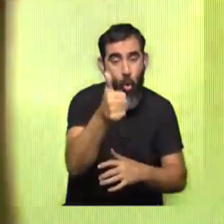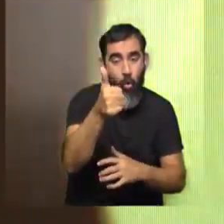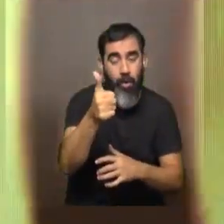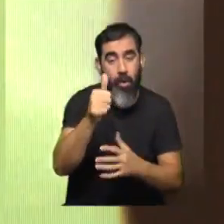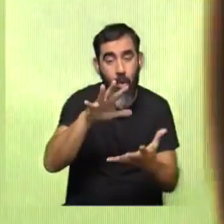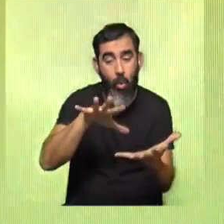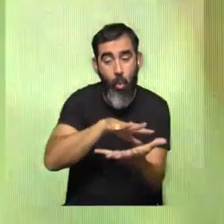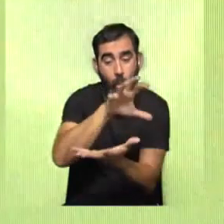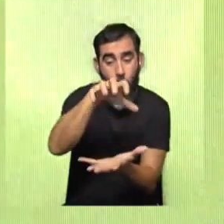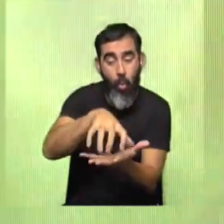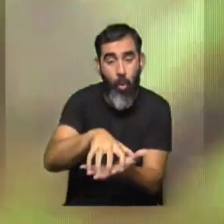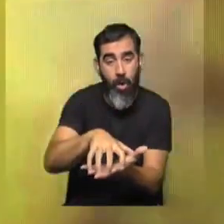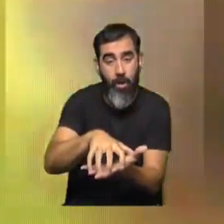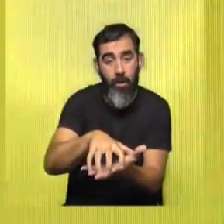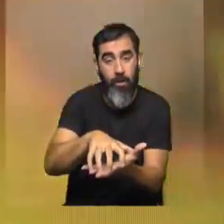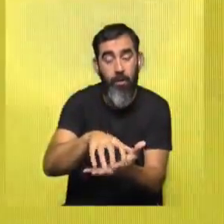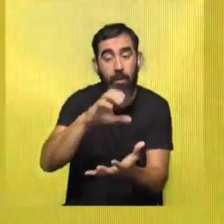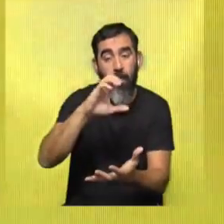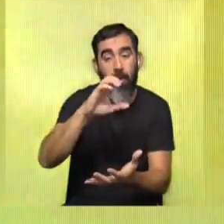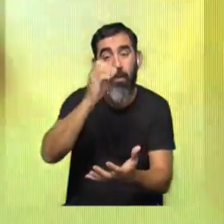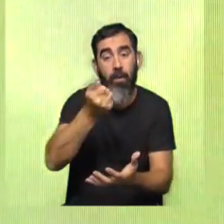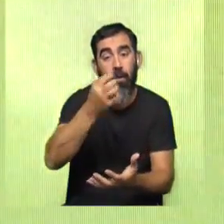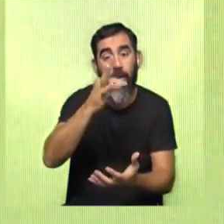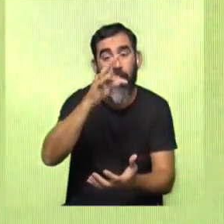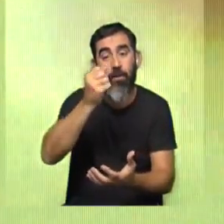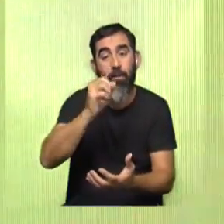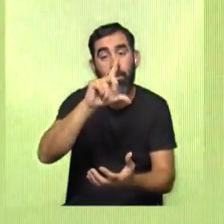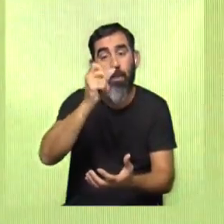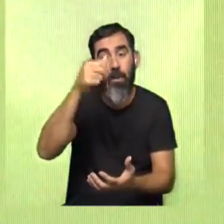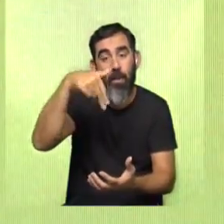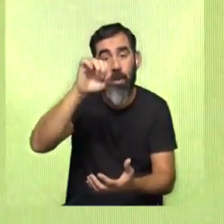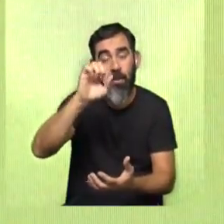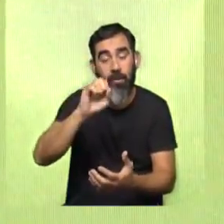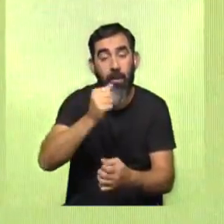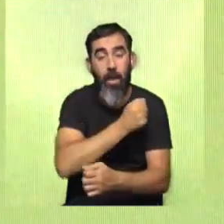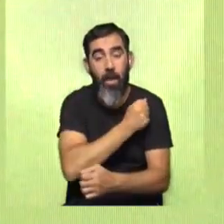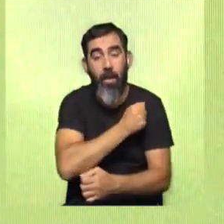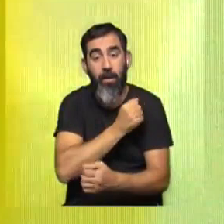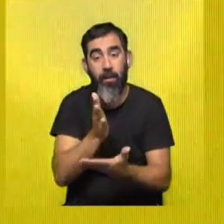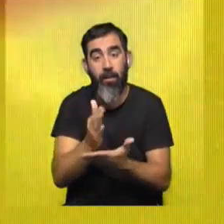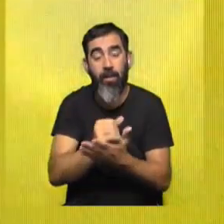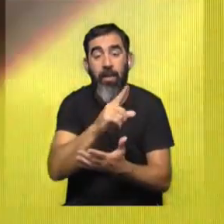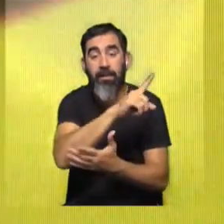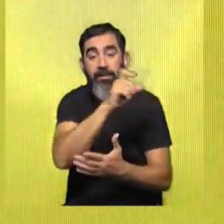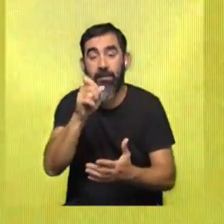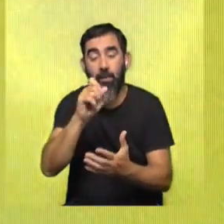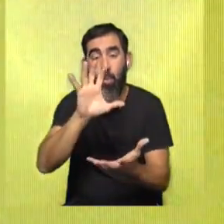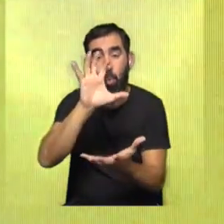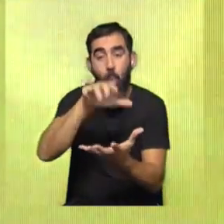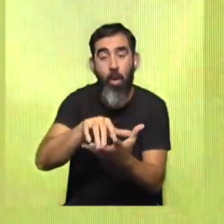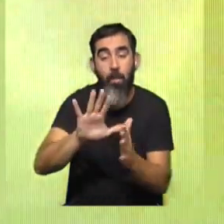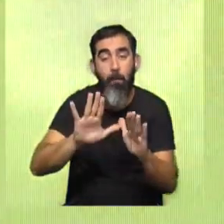sitio geológico de los catalanes en el departamento de Artigas fuera incluido en uno de los 100 primeros sitios de